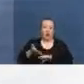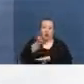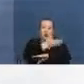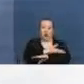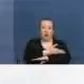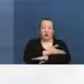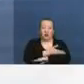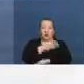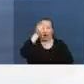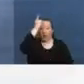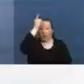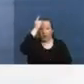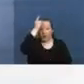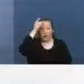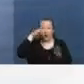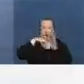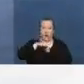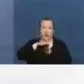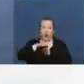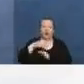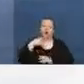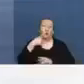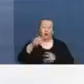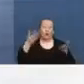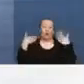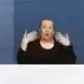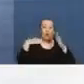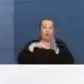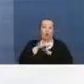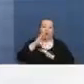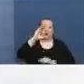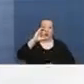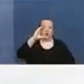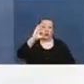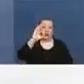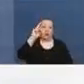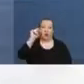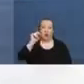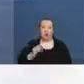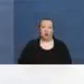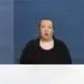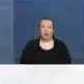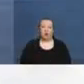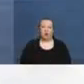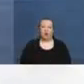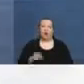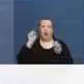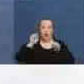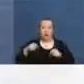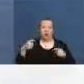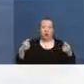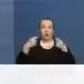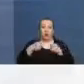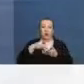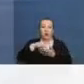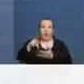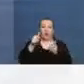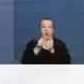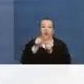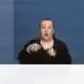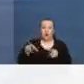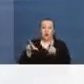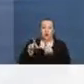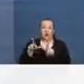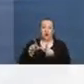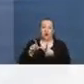deudas de los bancos entre ellos bancos guayaquil con la cfn corporación financiera nacional se podían pagar con sus certificados de depósitos redimir